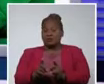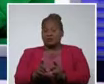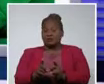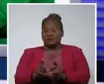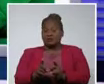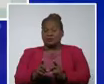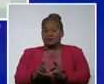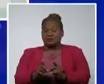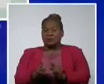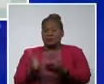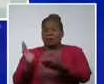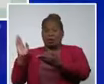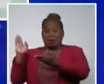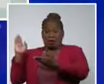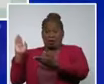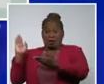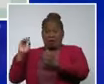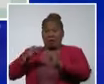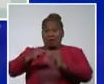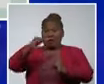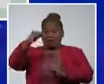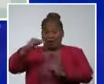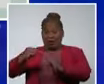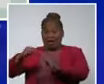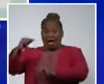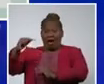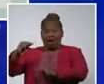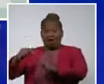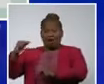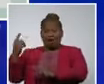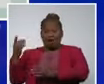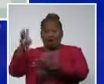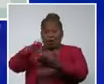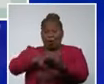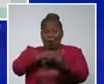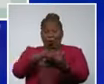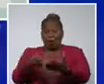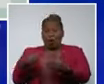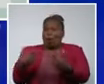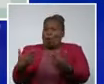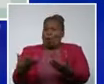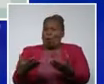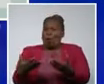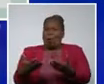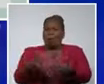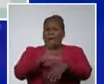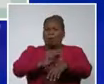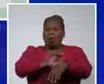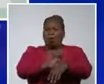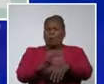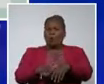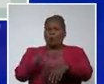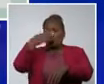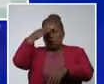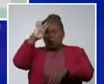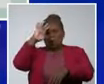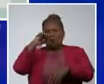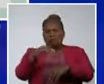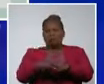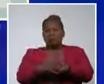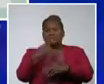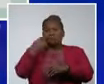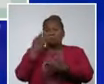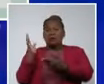el gráfico, la tabla con gráfico con todo el comportamiento de la pandemia. Ustedes